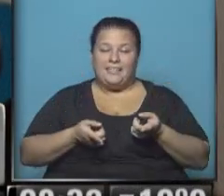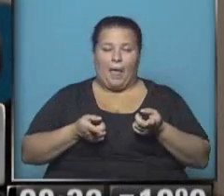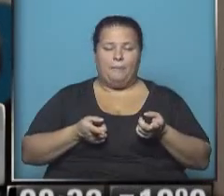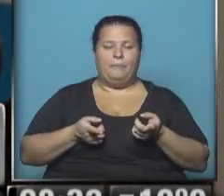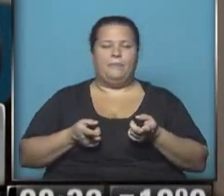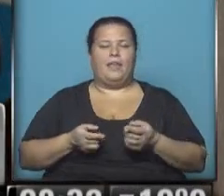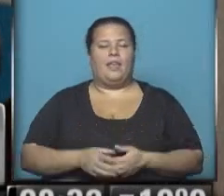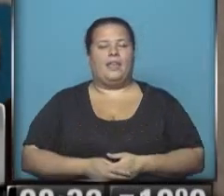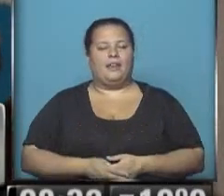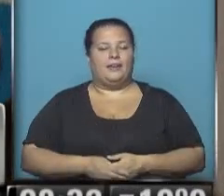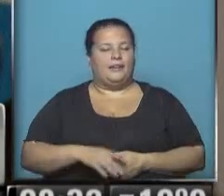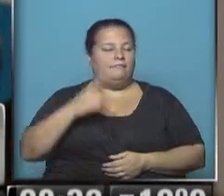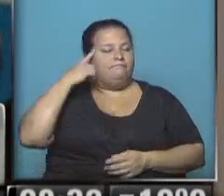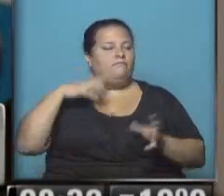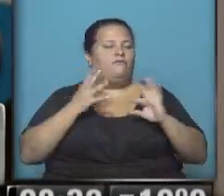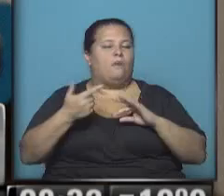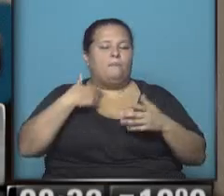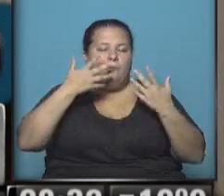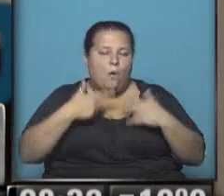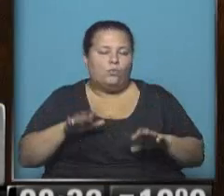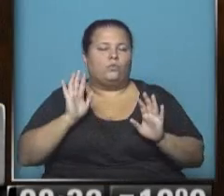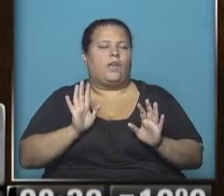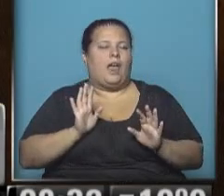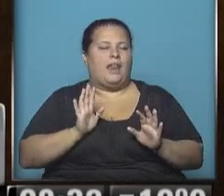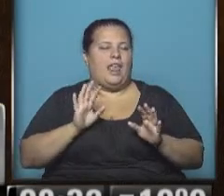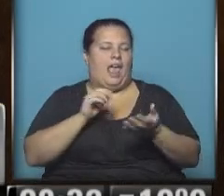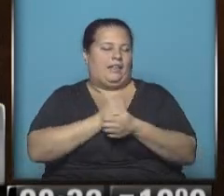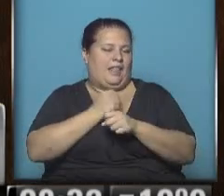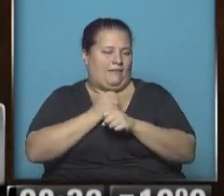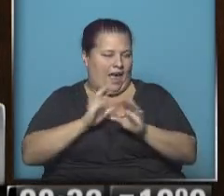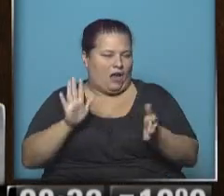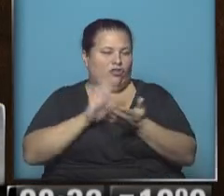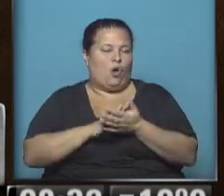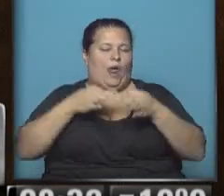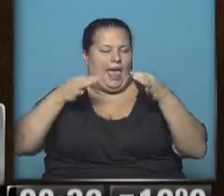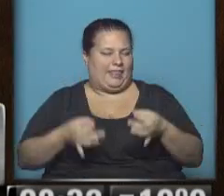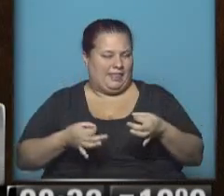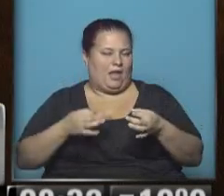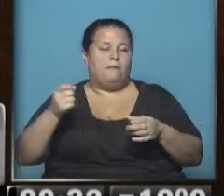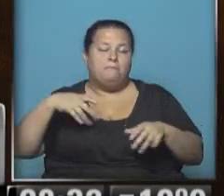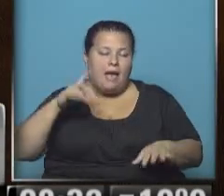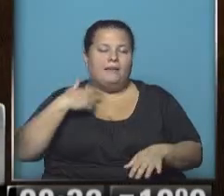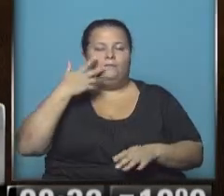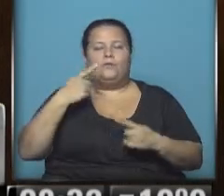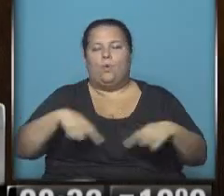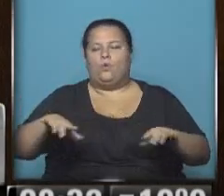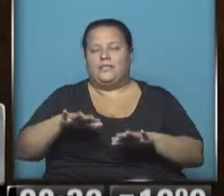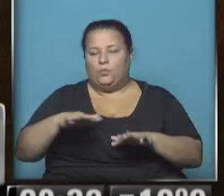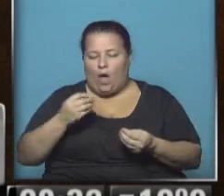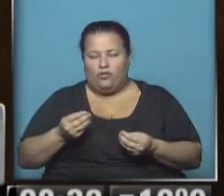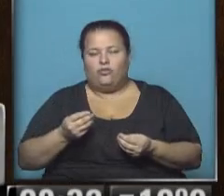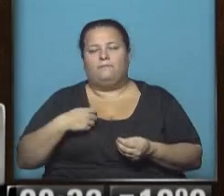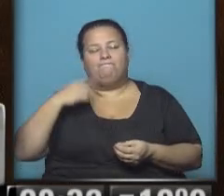con los principios con los que nos gustaría que se administren desde el punto de vista ético y particularmente en un montón de áreas en donde